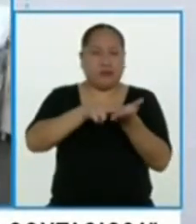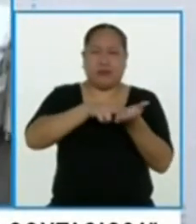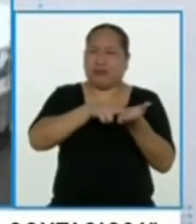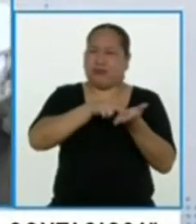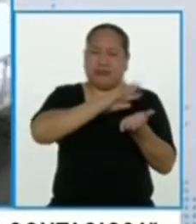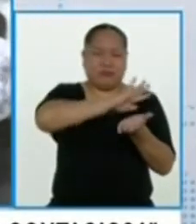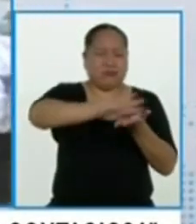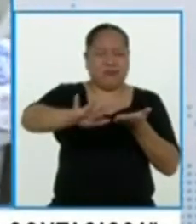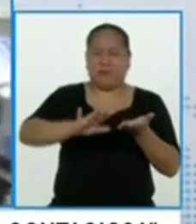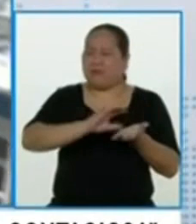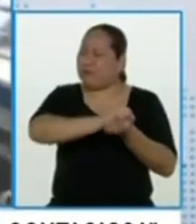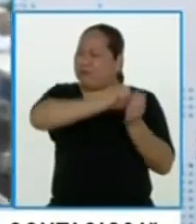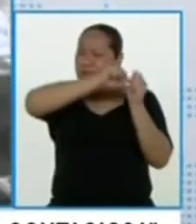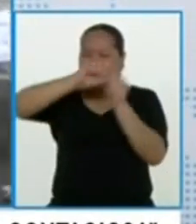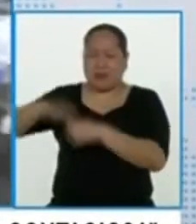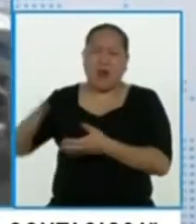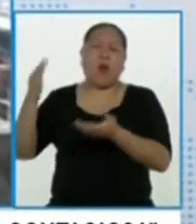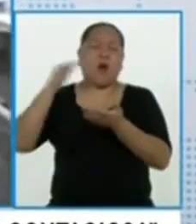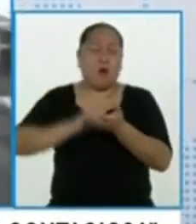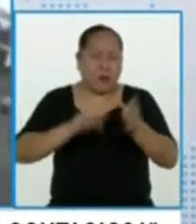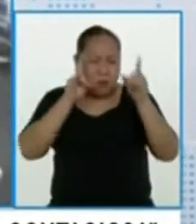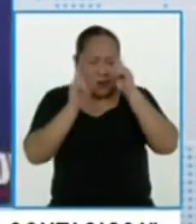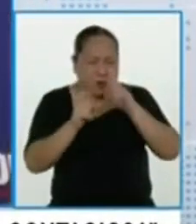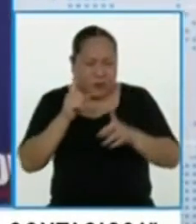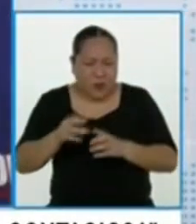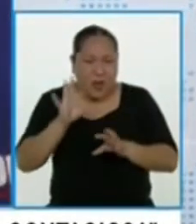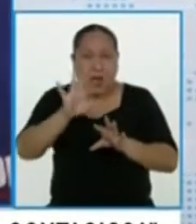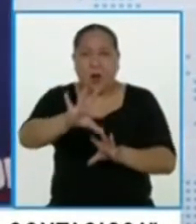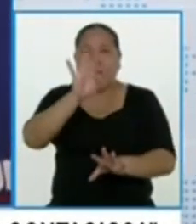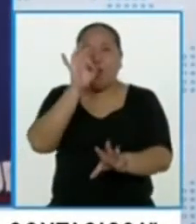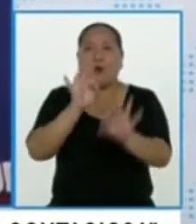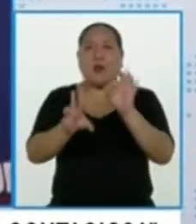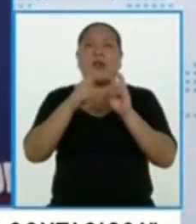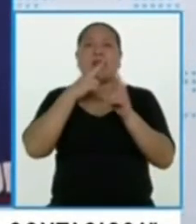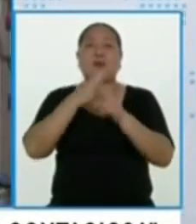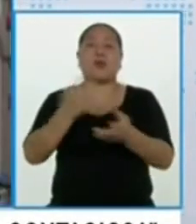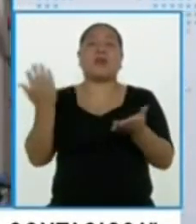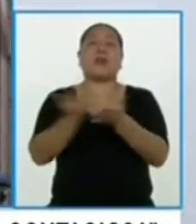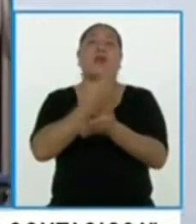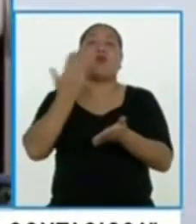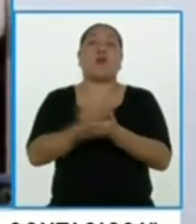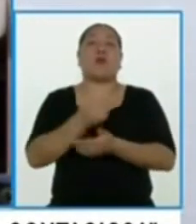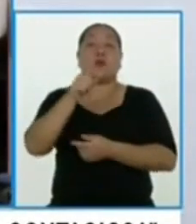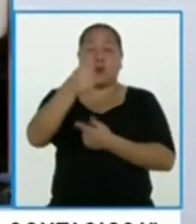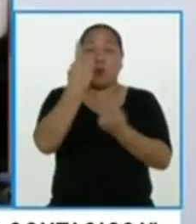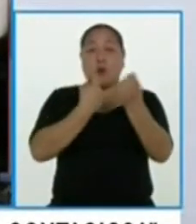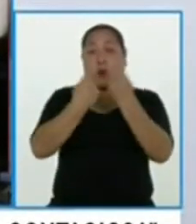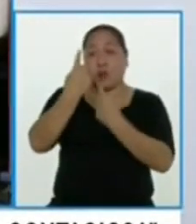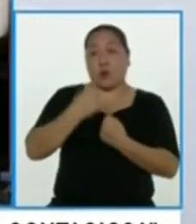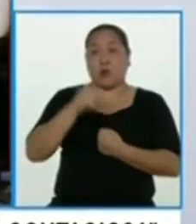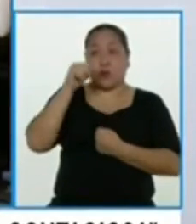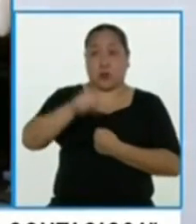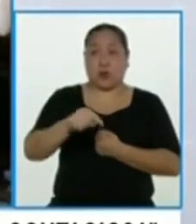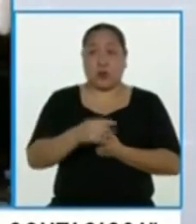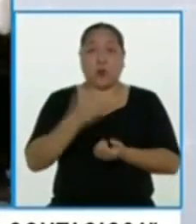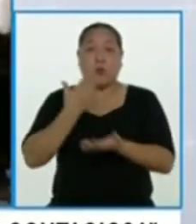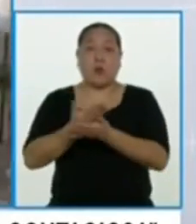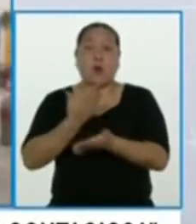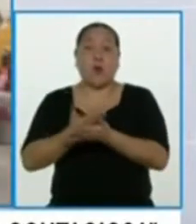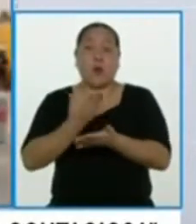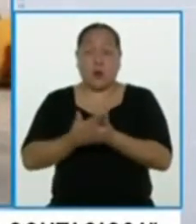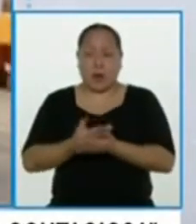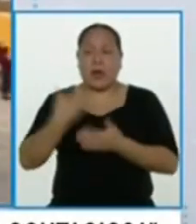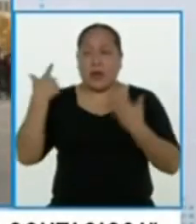nueva. Y hemos vuelto a replantear las preguntas para encontrar respuestas basadas en evidencia. Pero las preguntas que tú me haces son basadas en la evidencia que